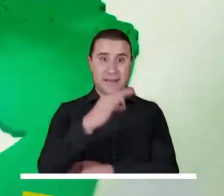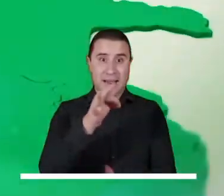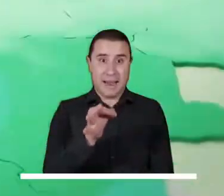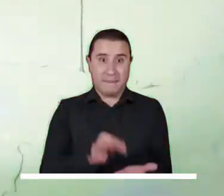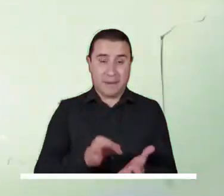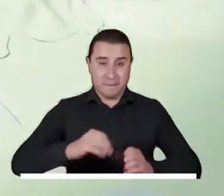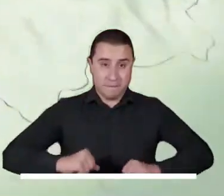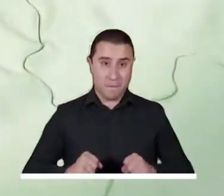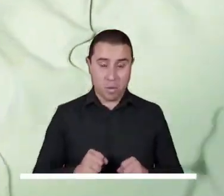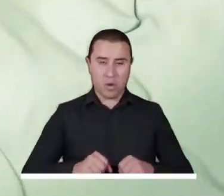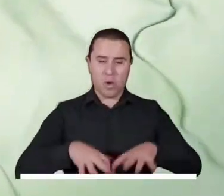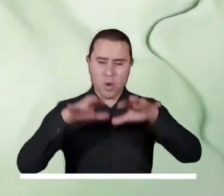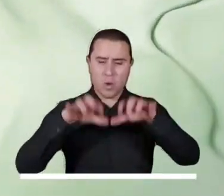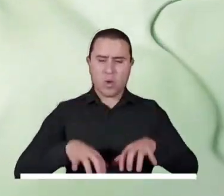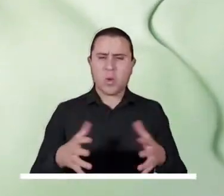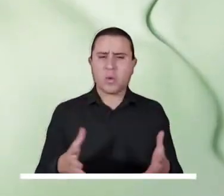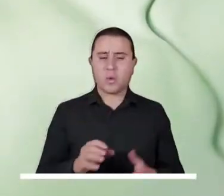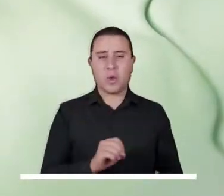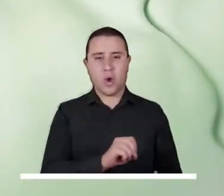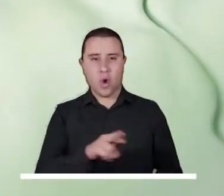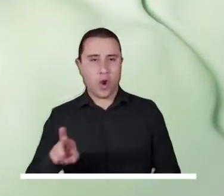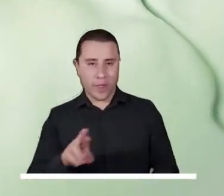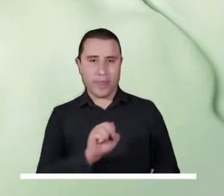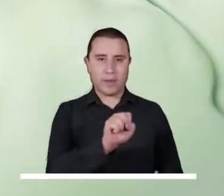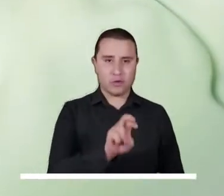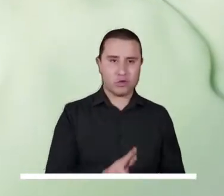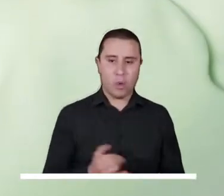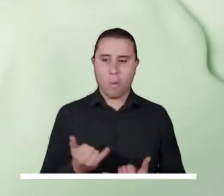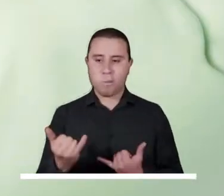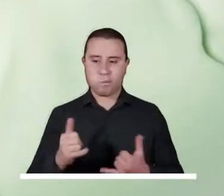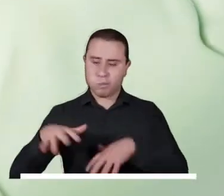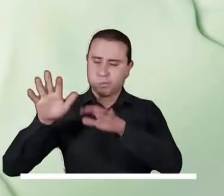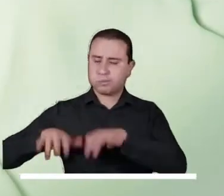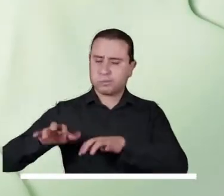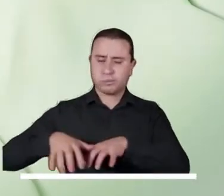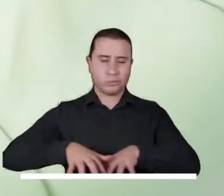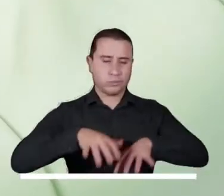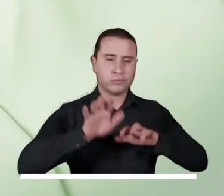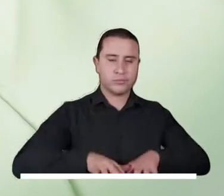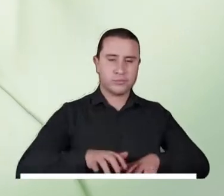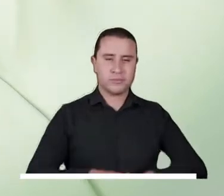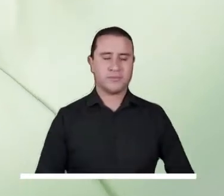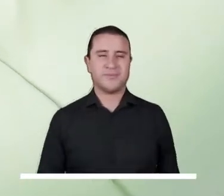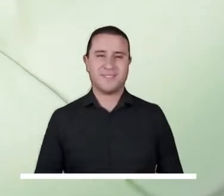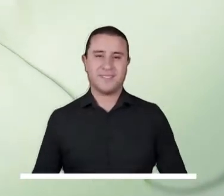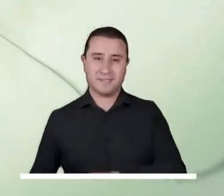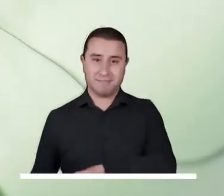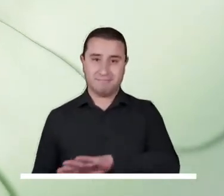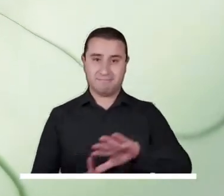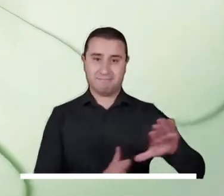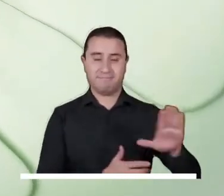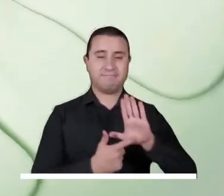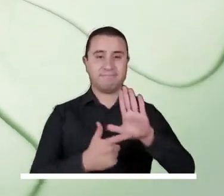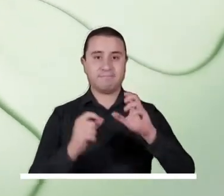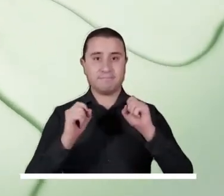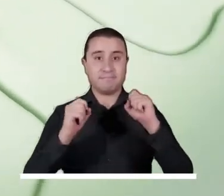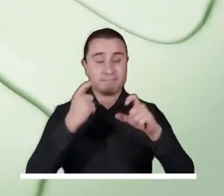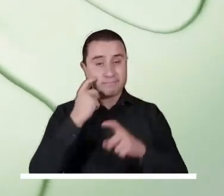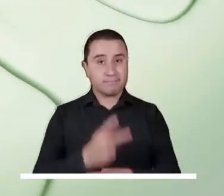Finalmente, en las primeras horas de la mañana, se prevén algunas lluvias ligeras e intermitentes en el oriente y sur de la capital del